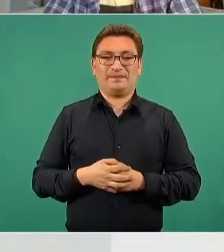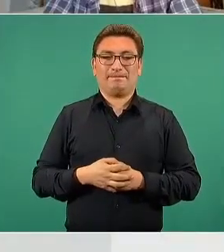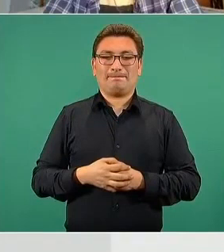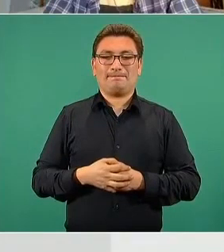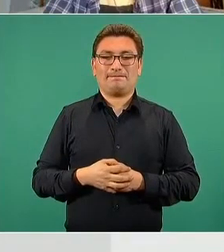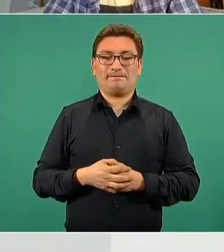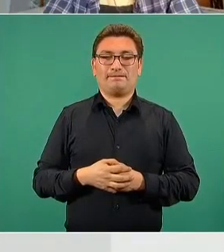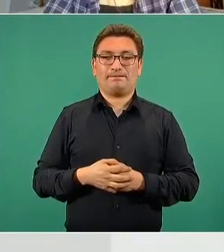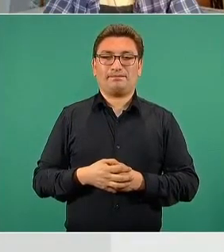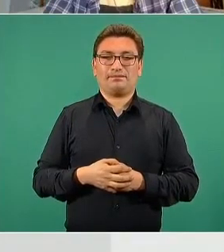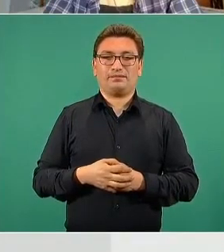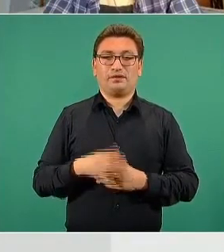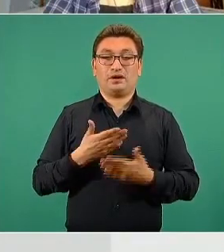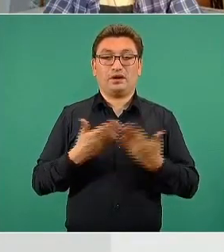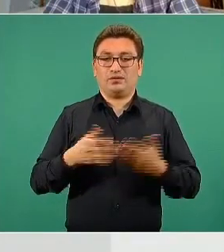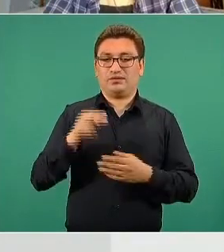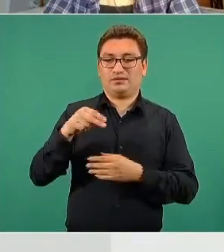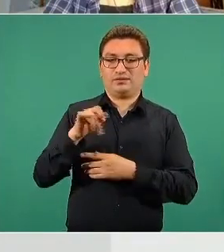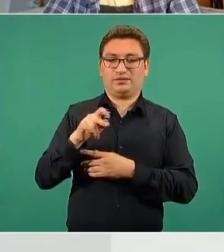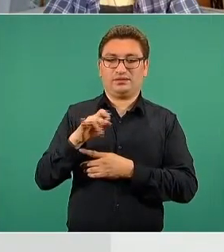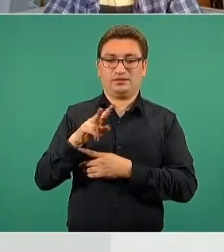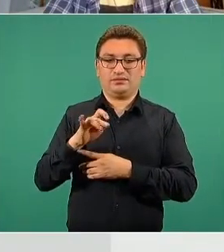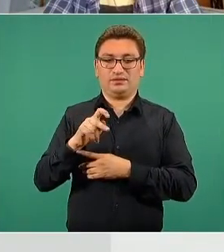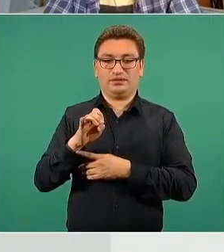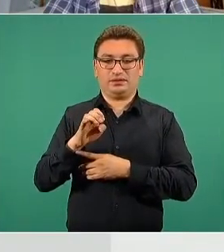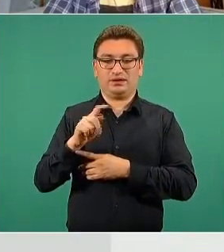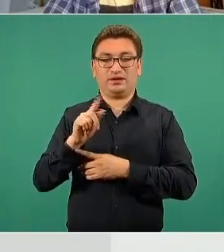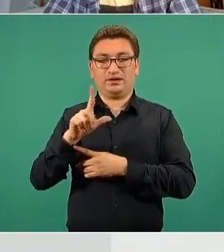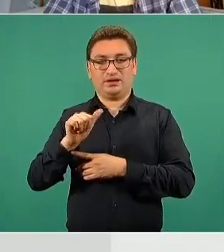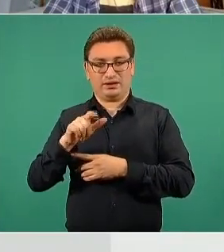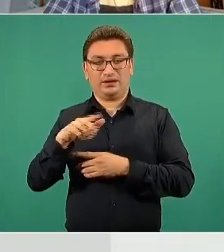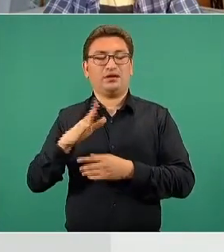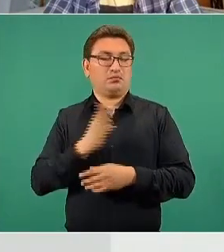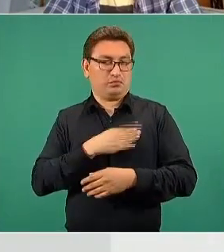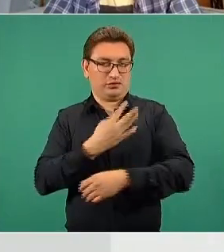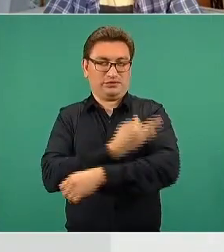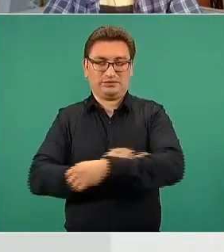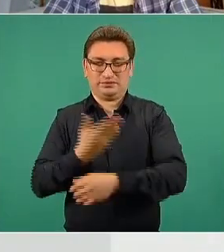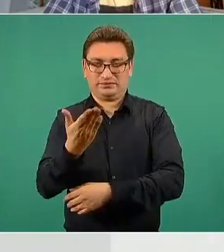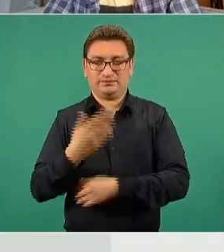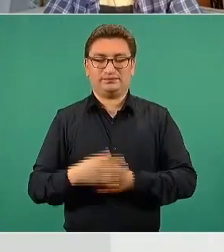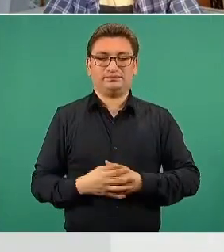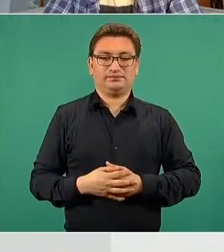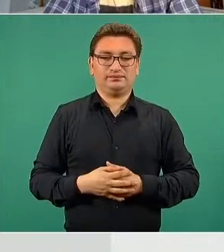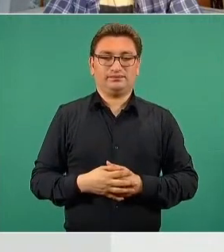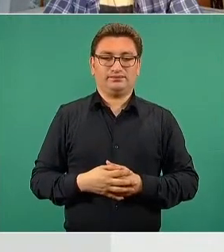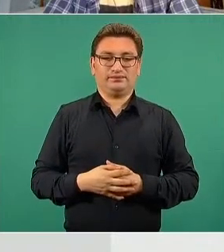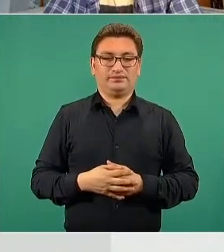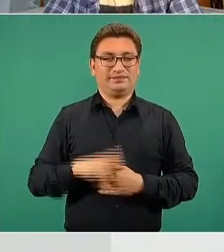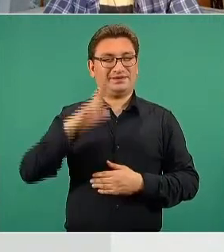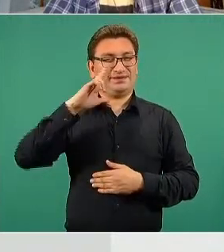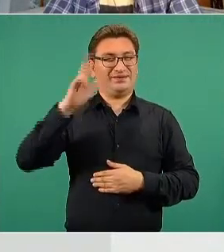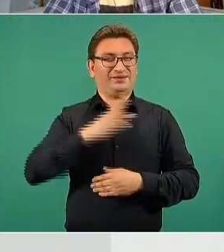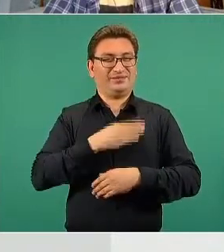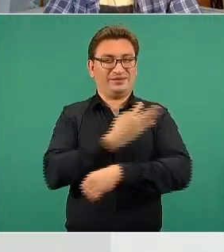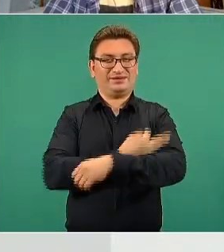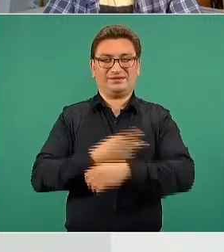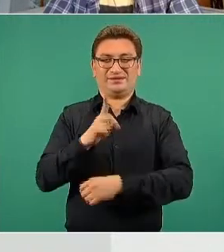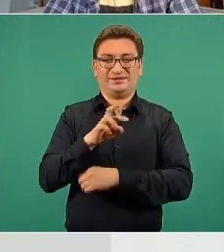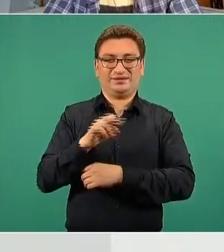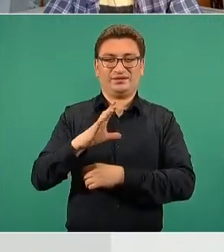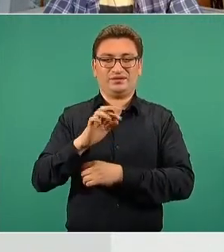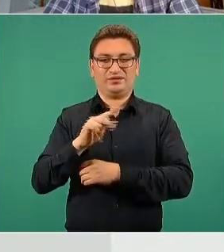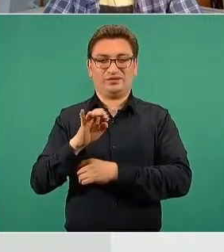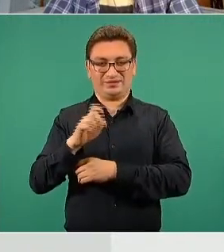continuación, Natalia Vitela, por favor, Natalia, muy buenas tardes. Hola, buenas tardes, doctor